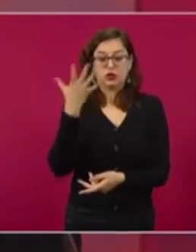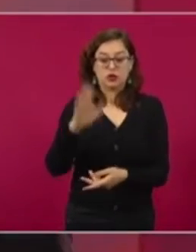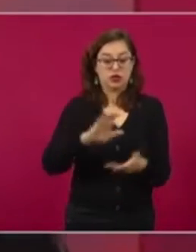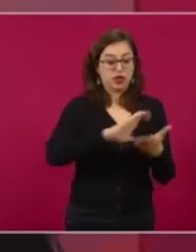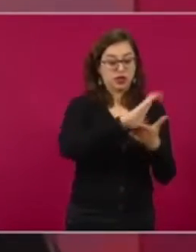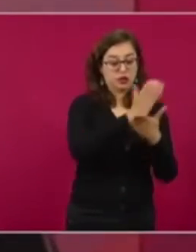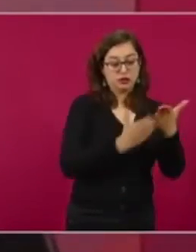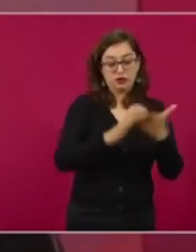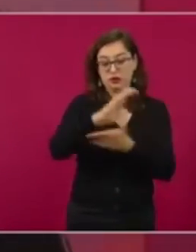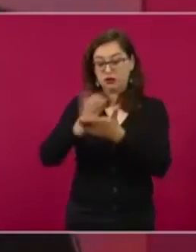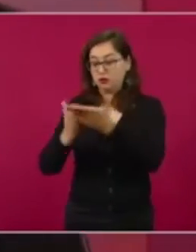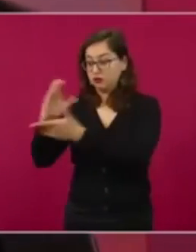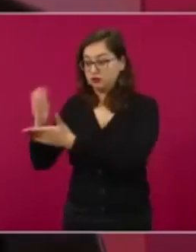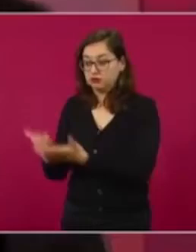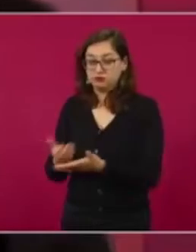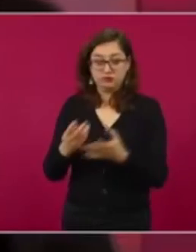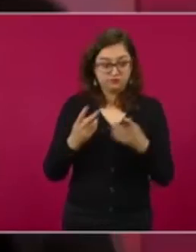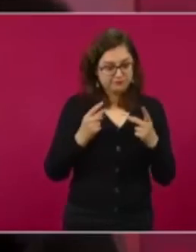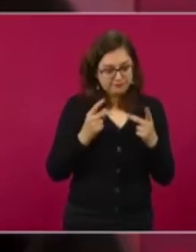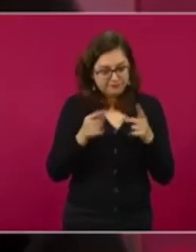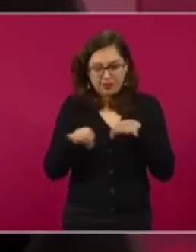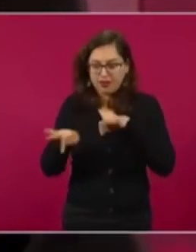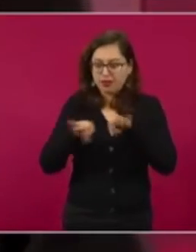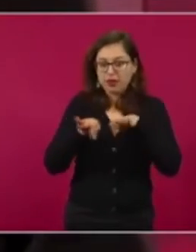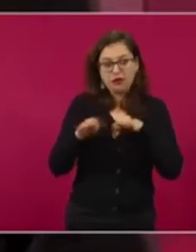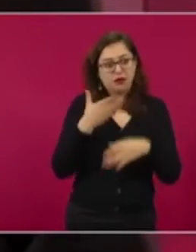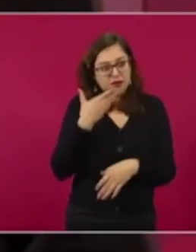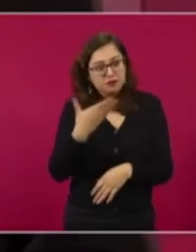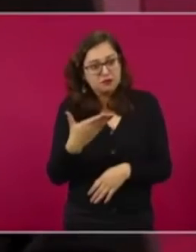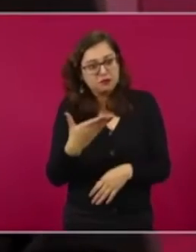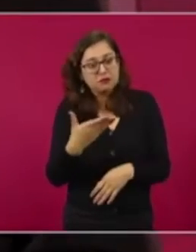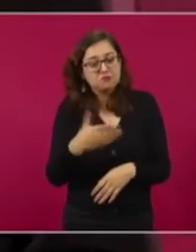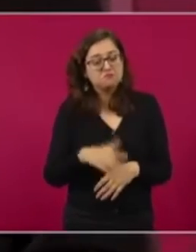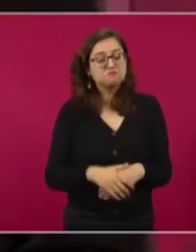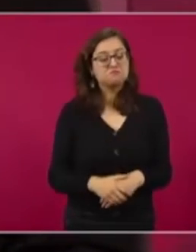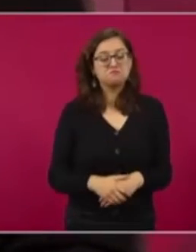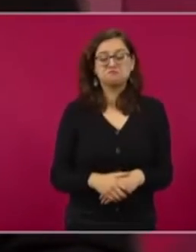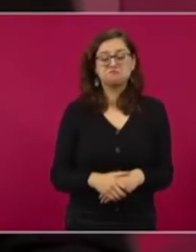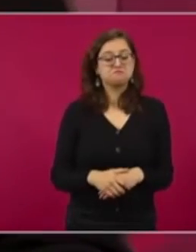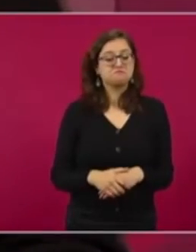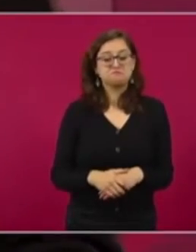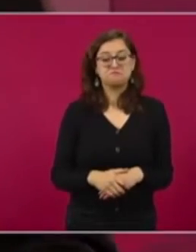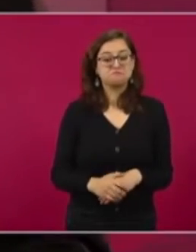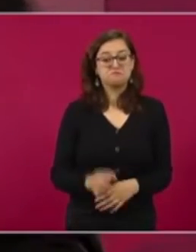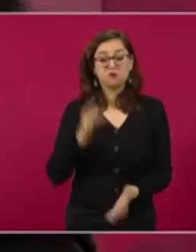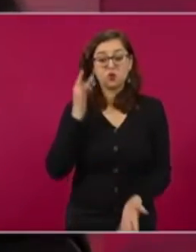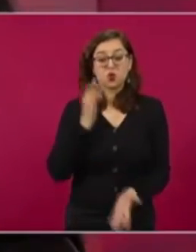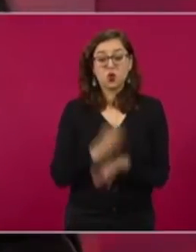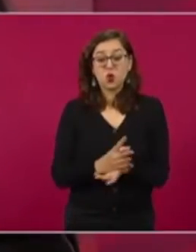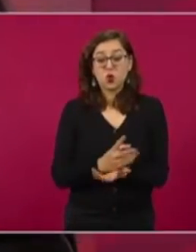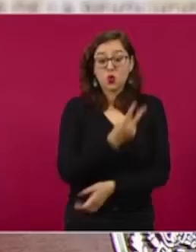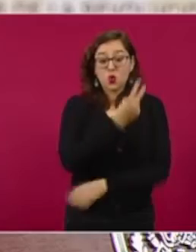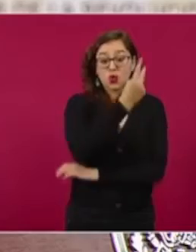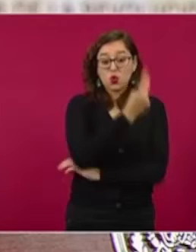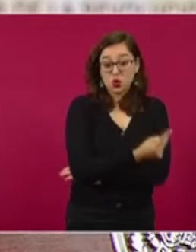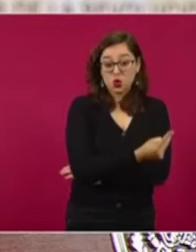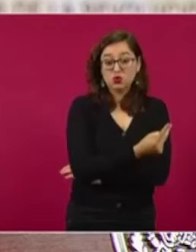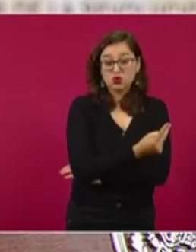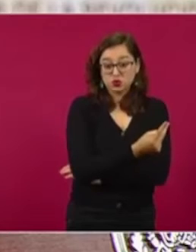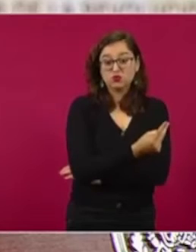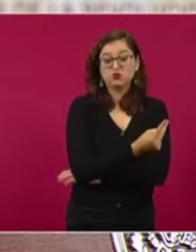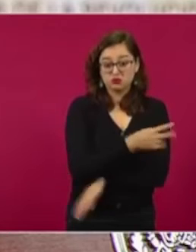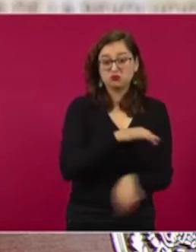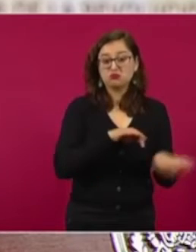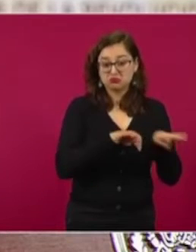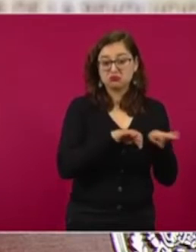solo 2 están en exploración y